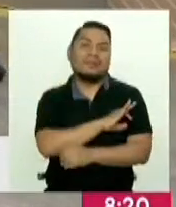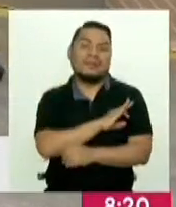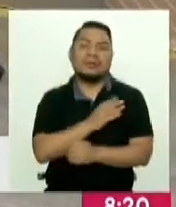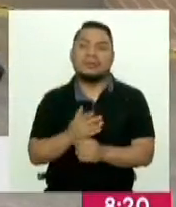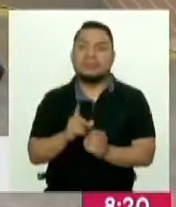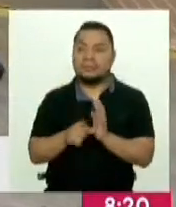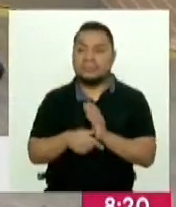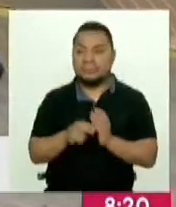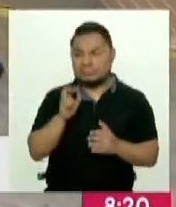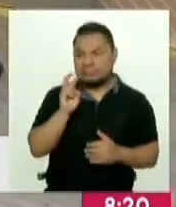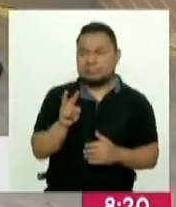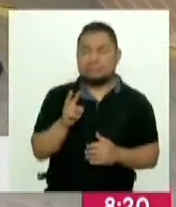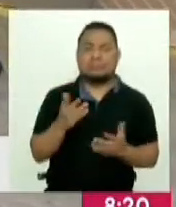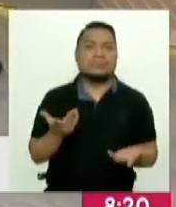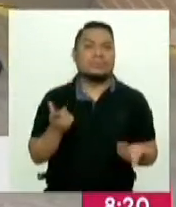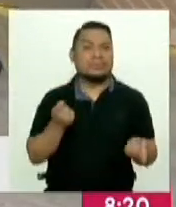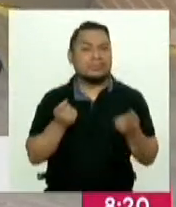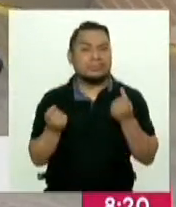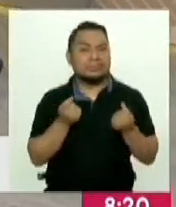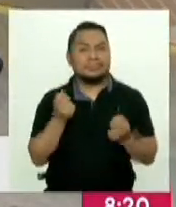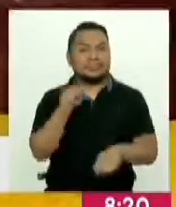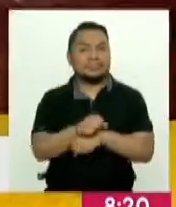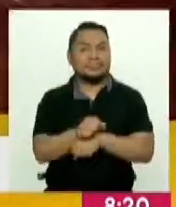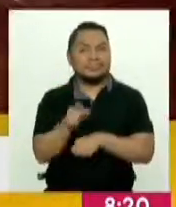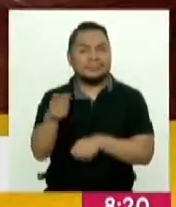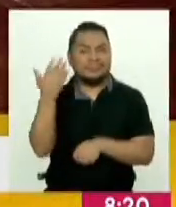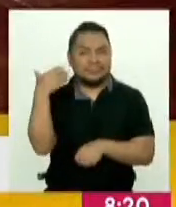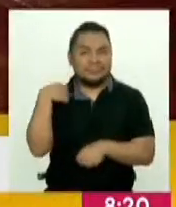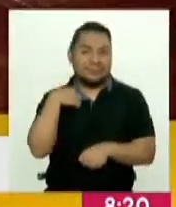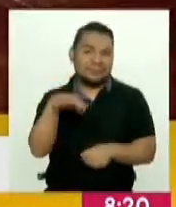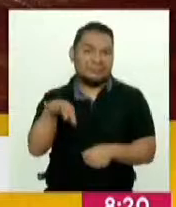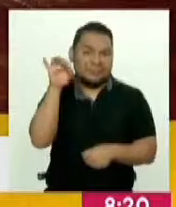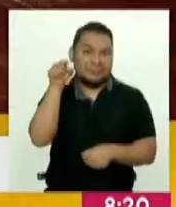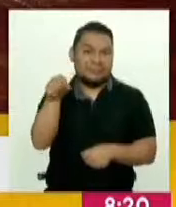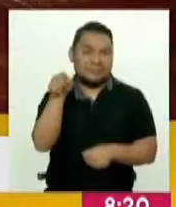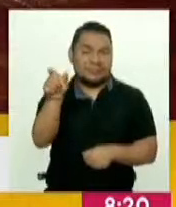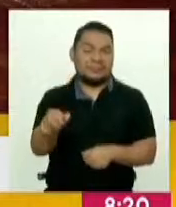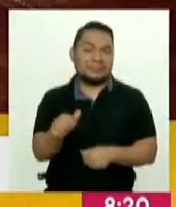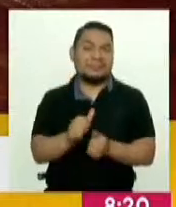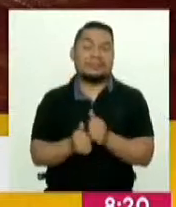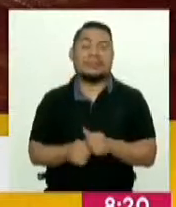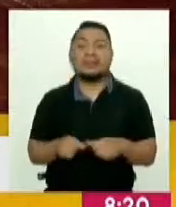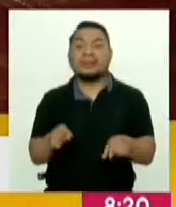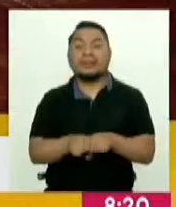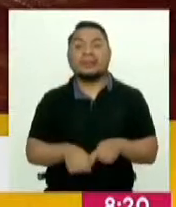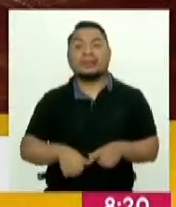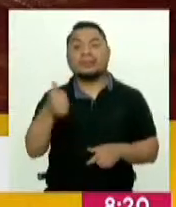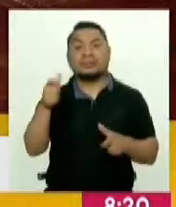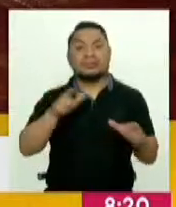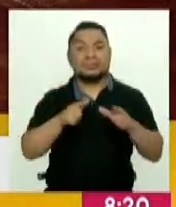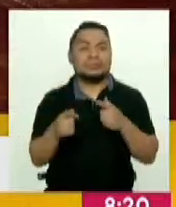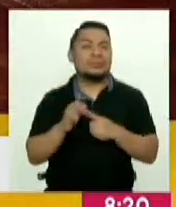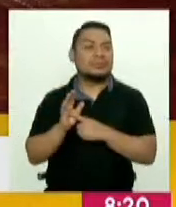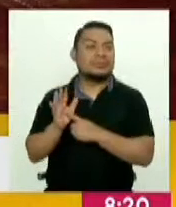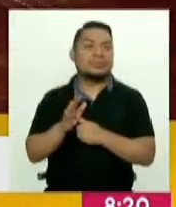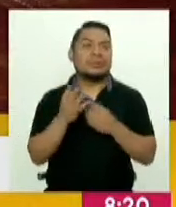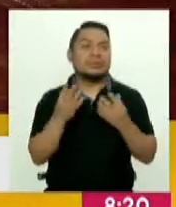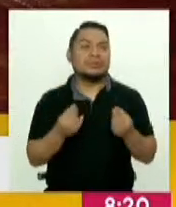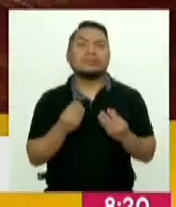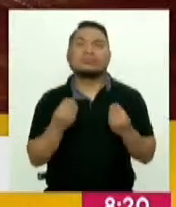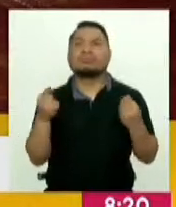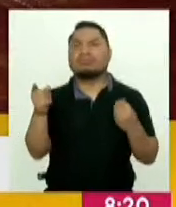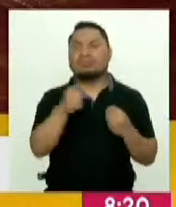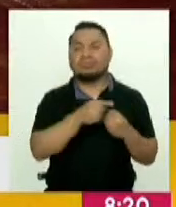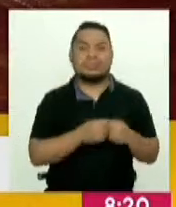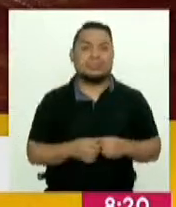los vemos en imágenes conducidos hacia una carceleta. Igual pasa con las autoridades locales, claro, se visibiliza menos por la cantidad que se